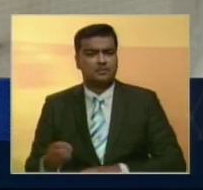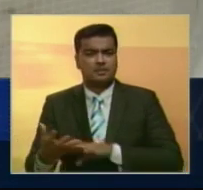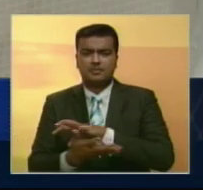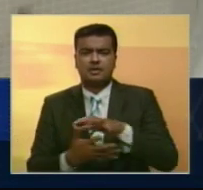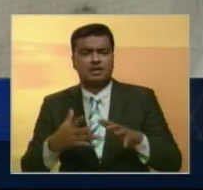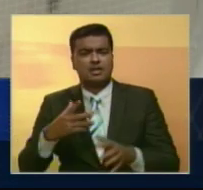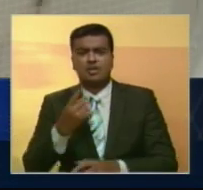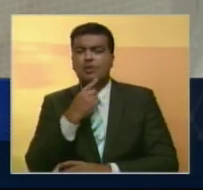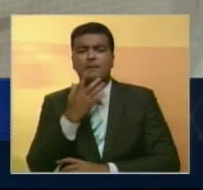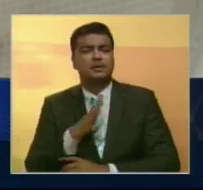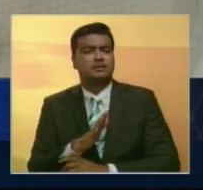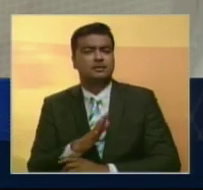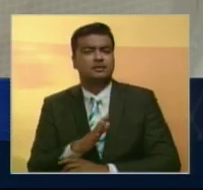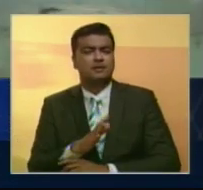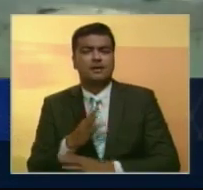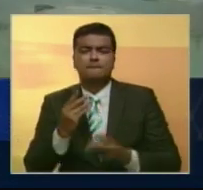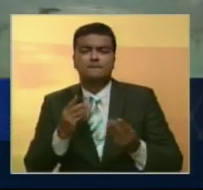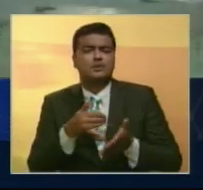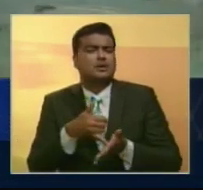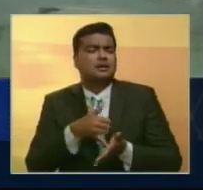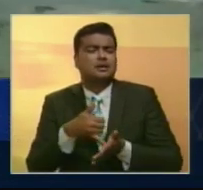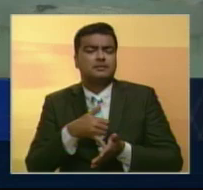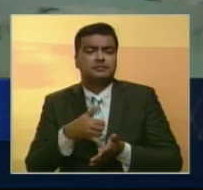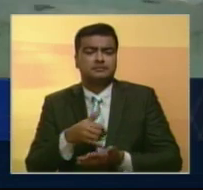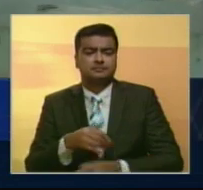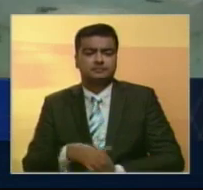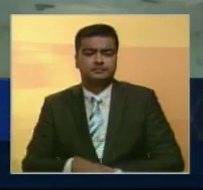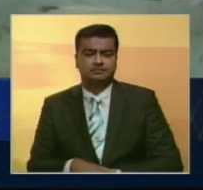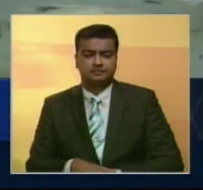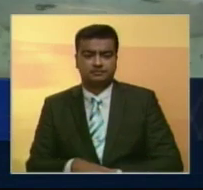mata, aparece, es muy leve la infección.